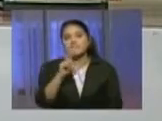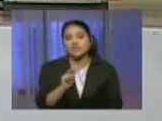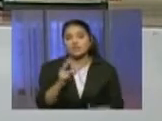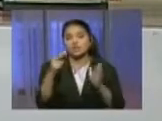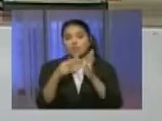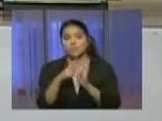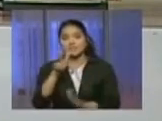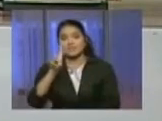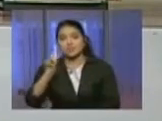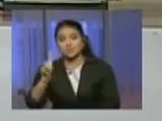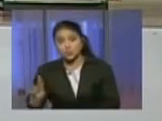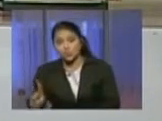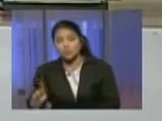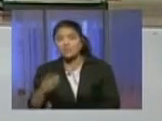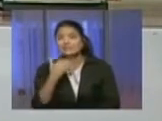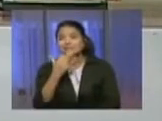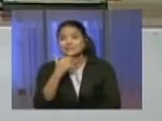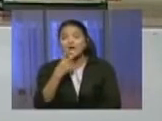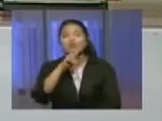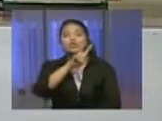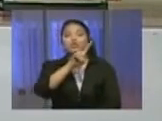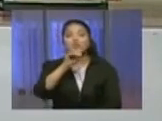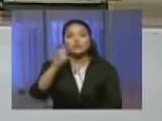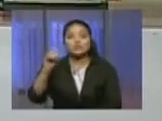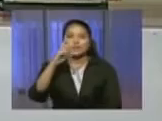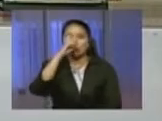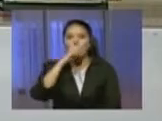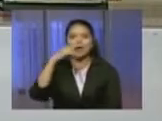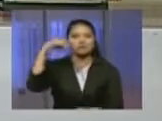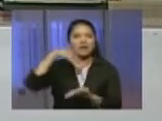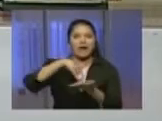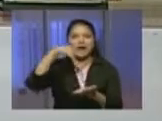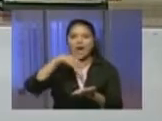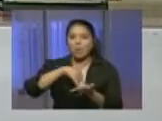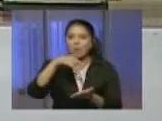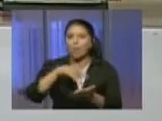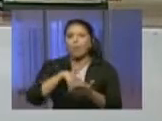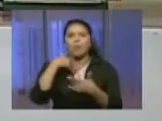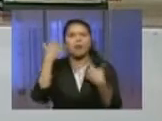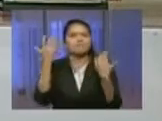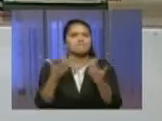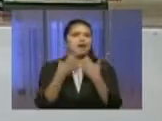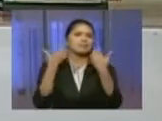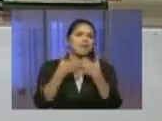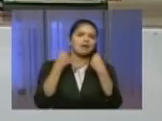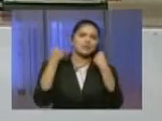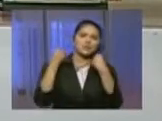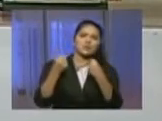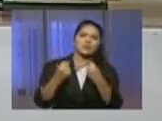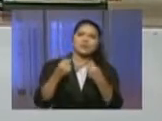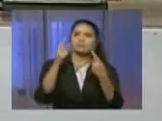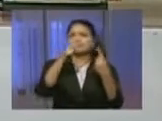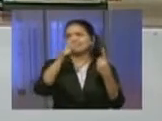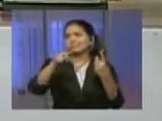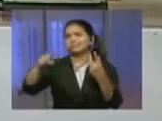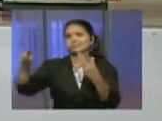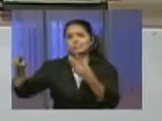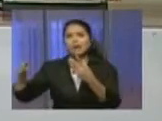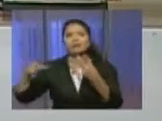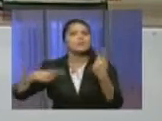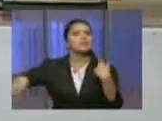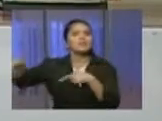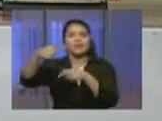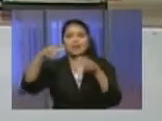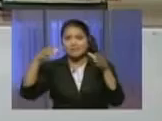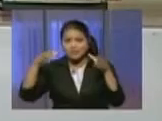200 años de carabobo los 200 años de pichincha de bomboná de junín de ayacucho del Congreso de Panamá